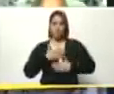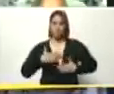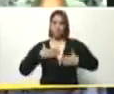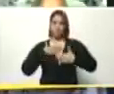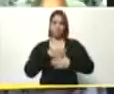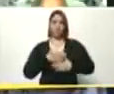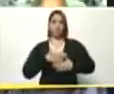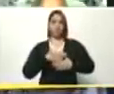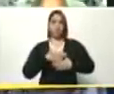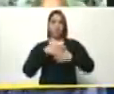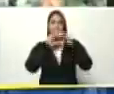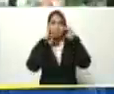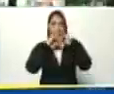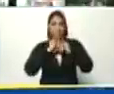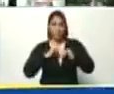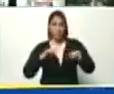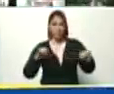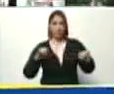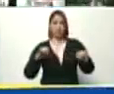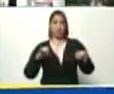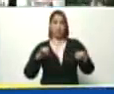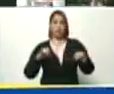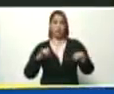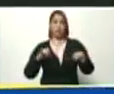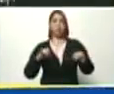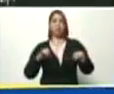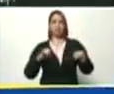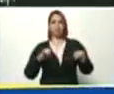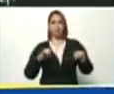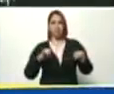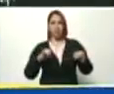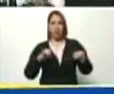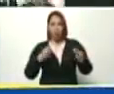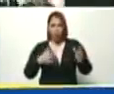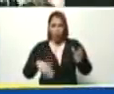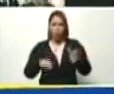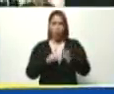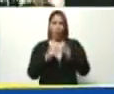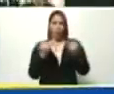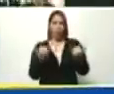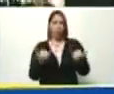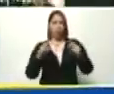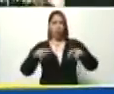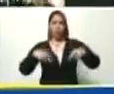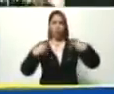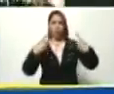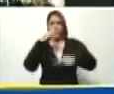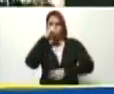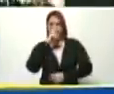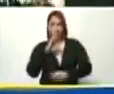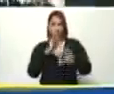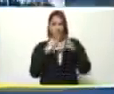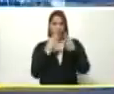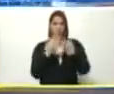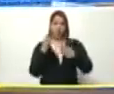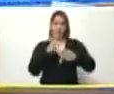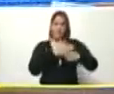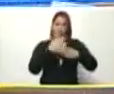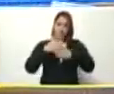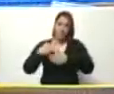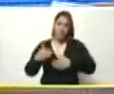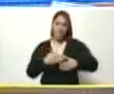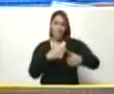la felicidad de la llegada del año nuevo, en familia, a todos,